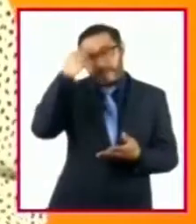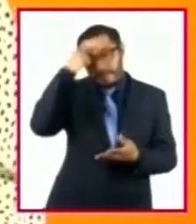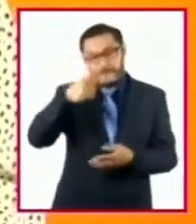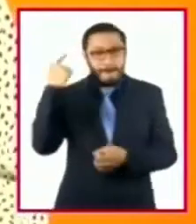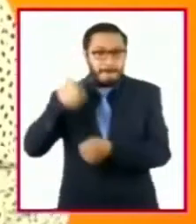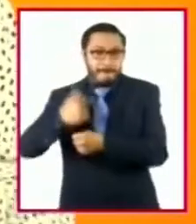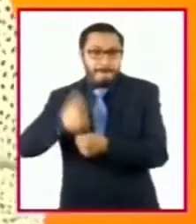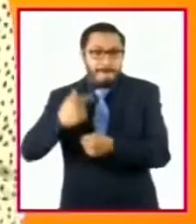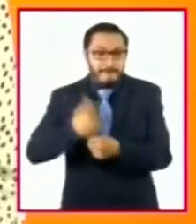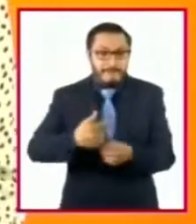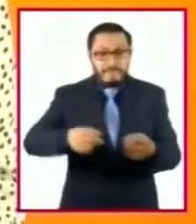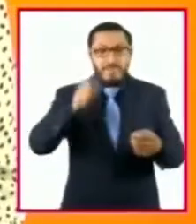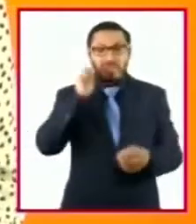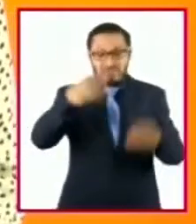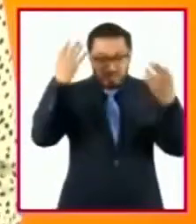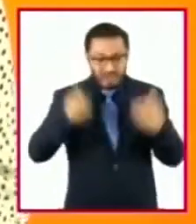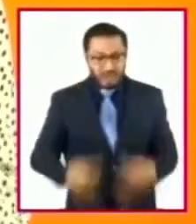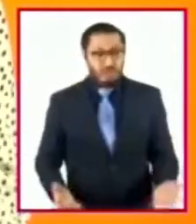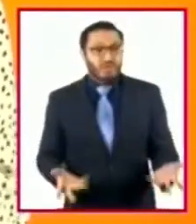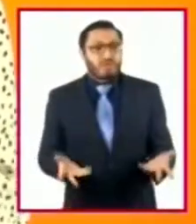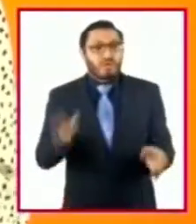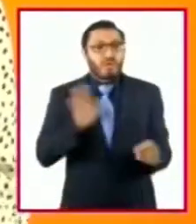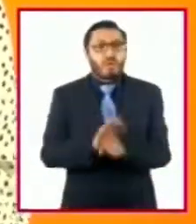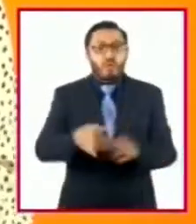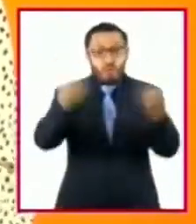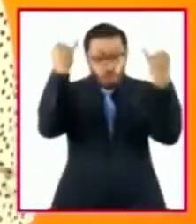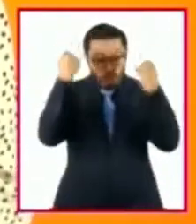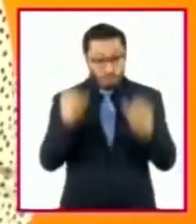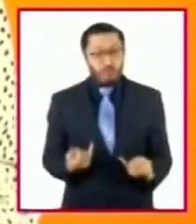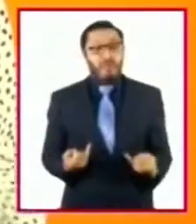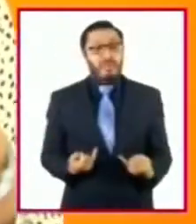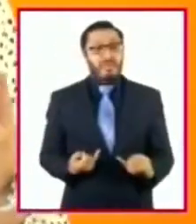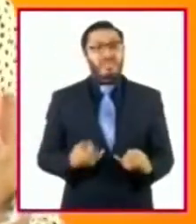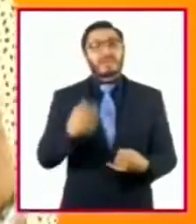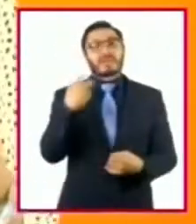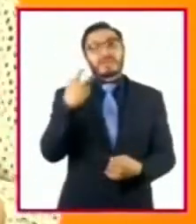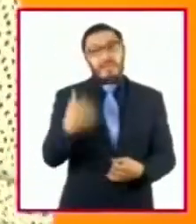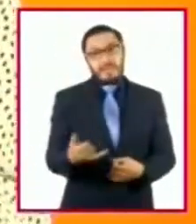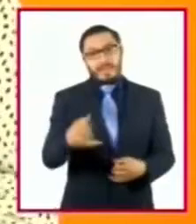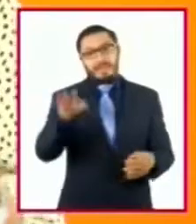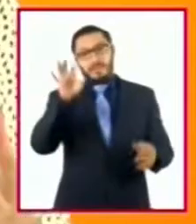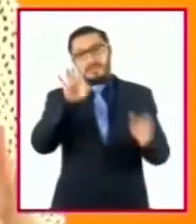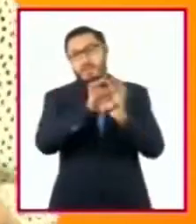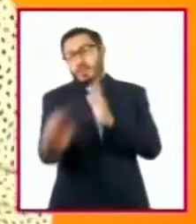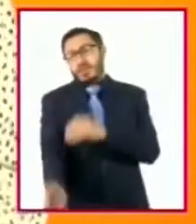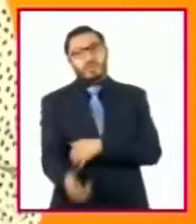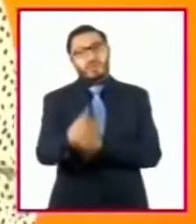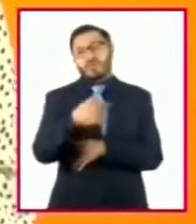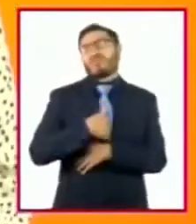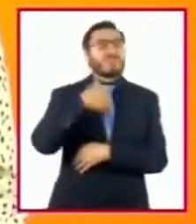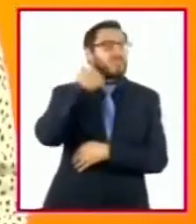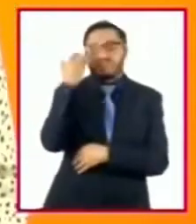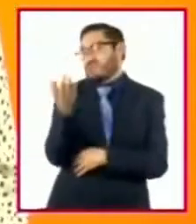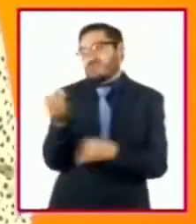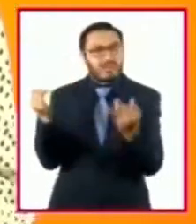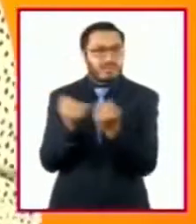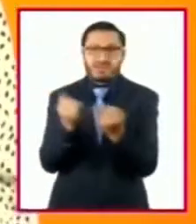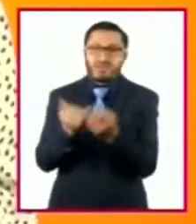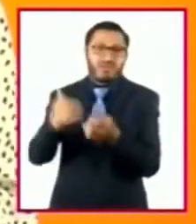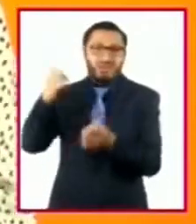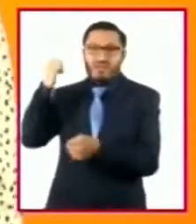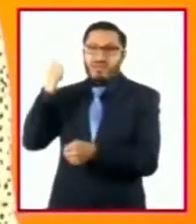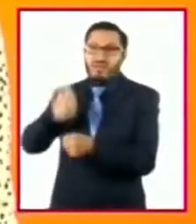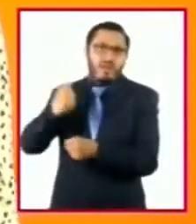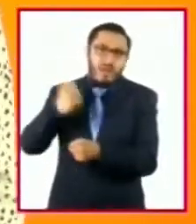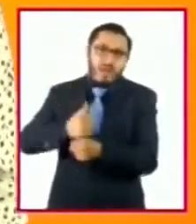de ahí saber que a lo mejor no quiero seguir el camino de mis abuelos, de mis padres, no quiero hacer